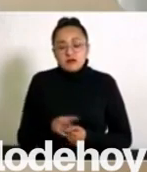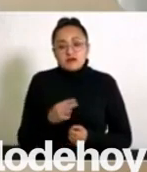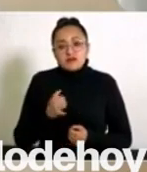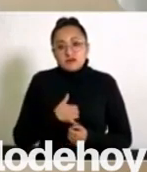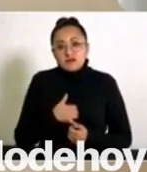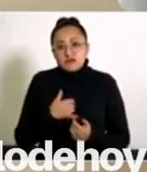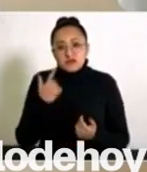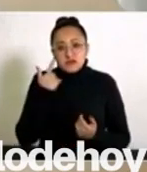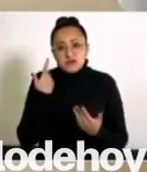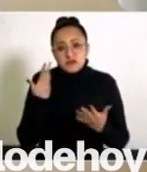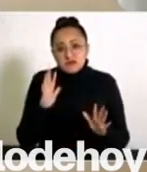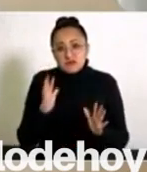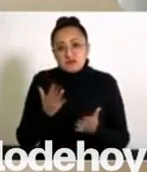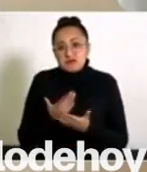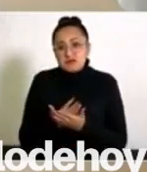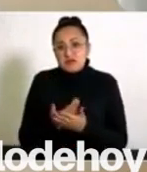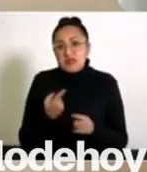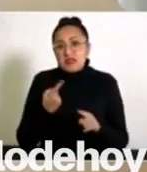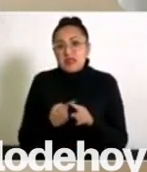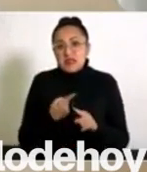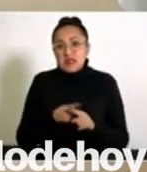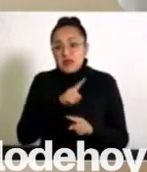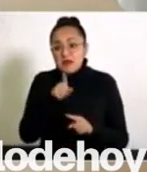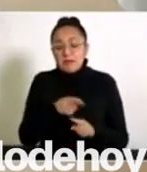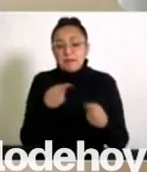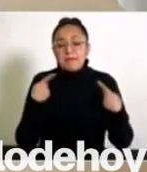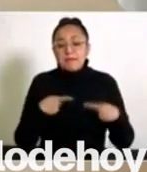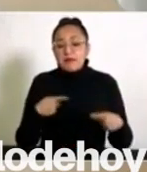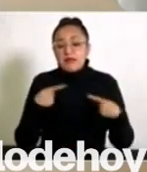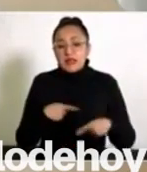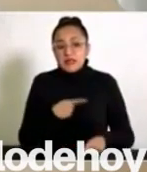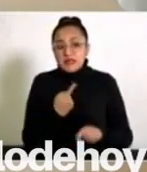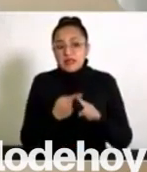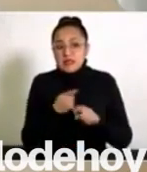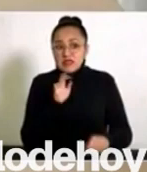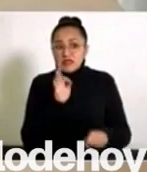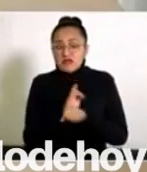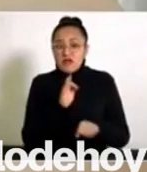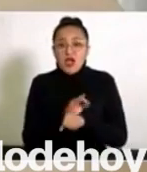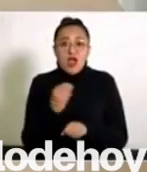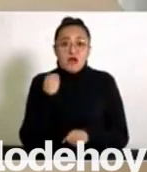que los elementos de defensa que tenga